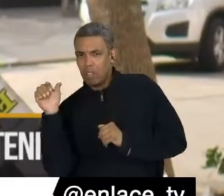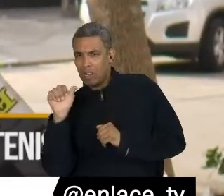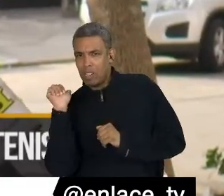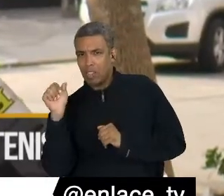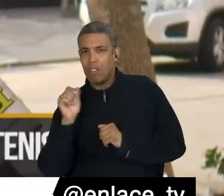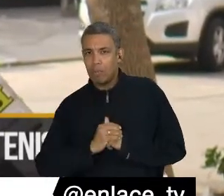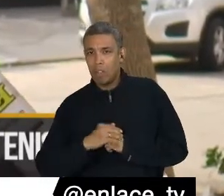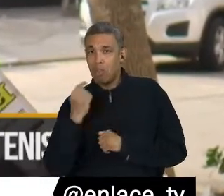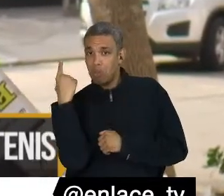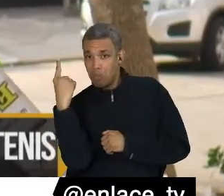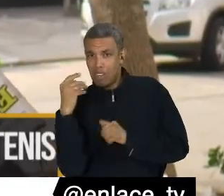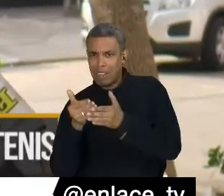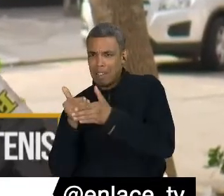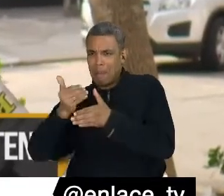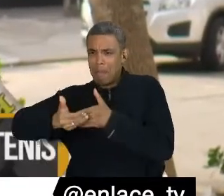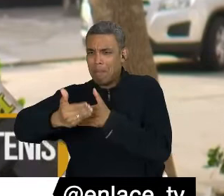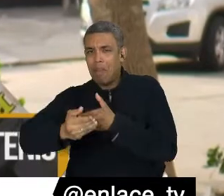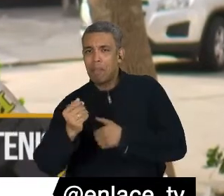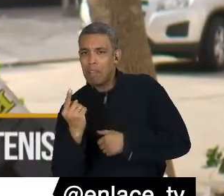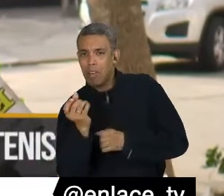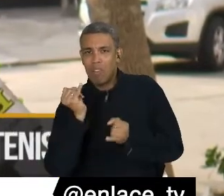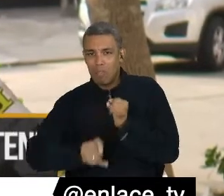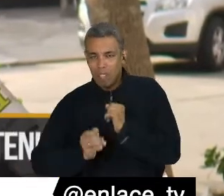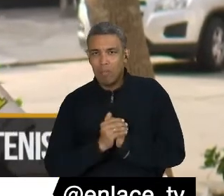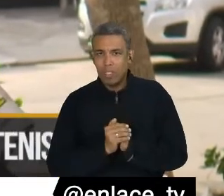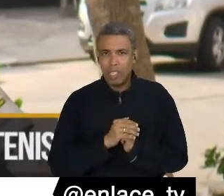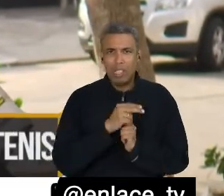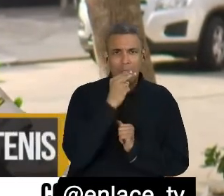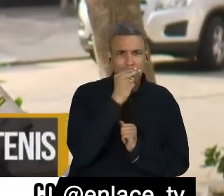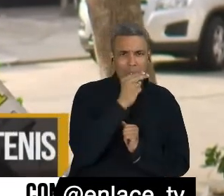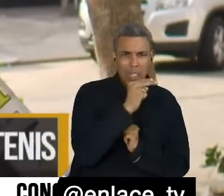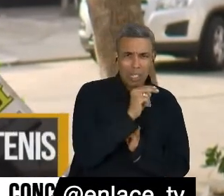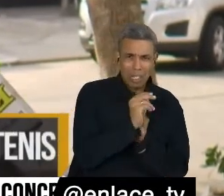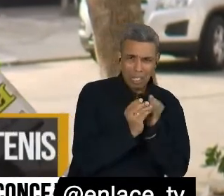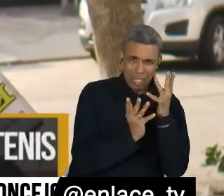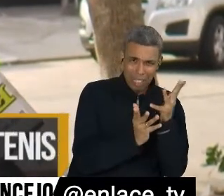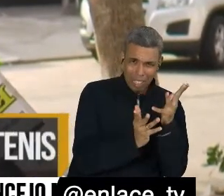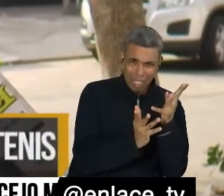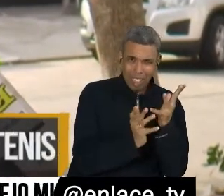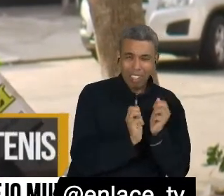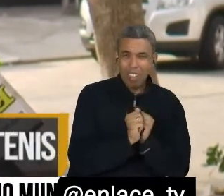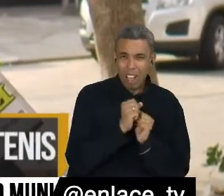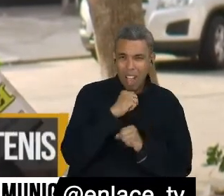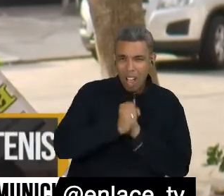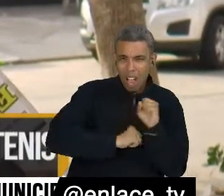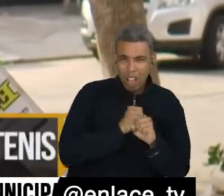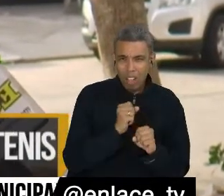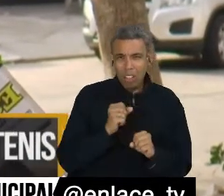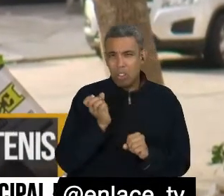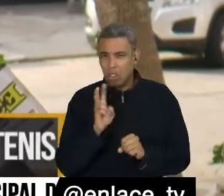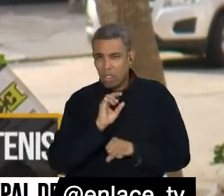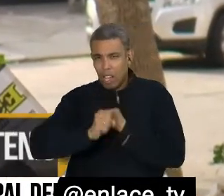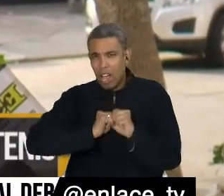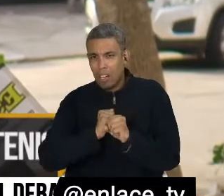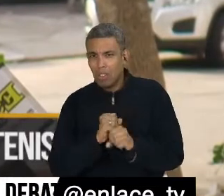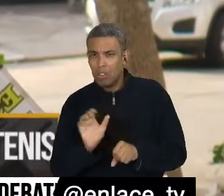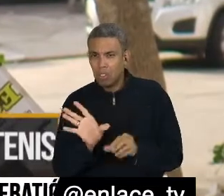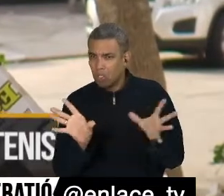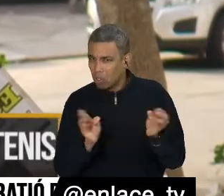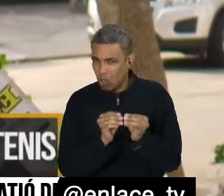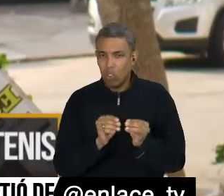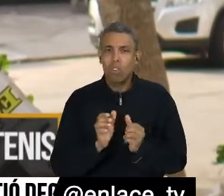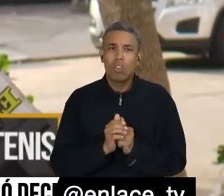masculino otro niño, en 9 femenino un cuarto de final, en 10 primer puesto en cuadro B y en 12 todos los 4 puestos